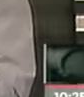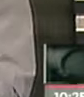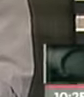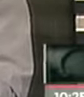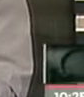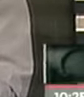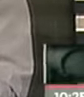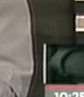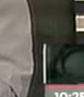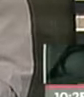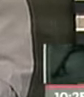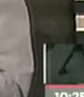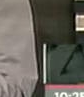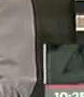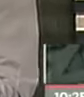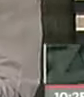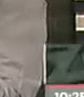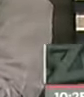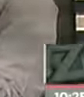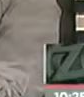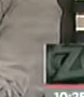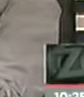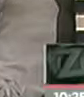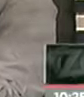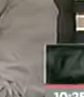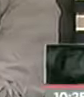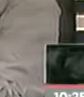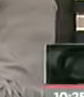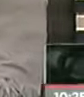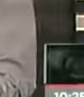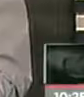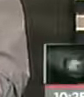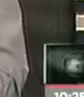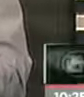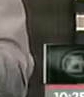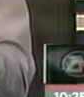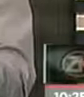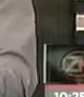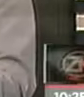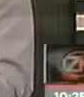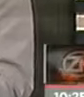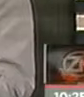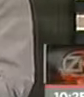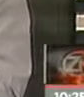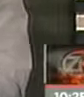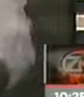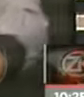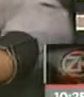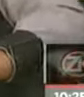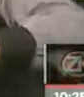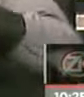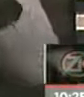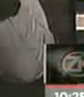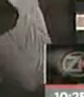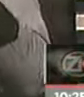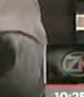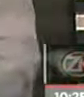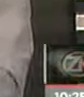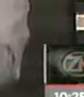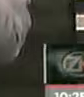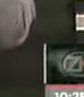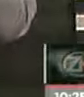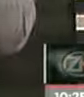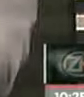artera que se ha generado en todo después del siglo XX y en el siglo XXI, bueno,